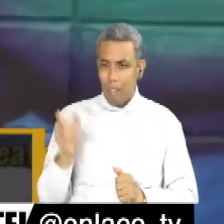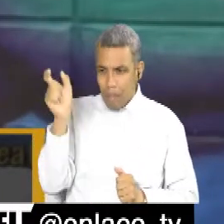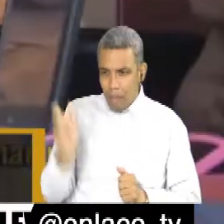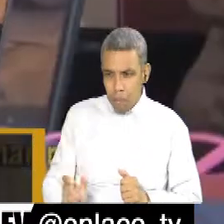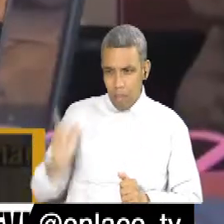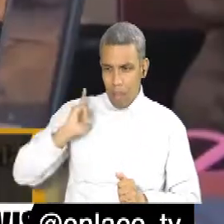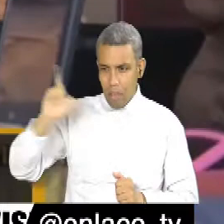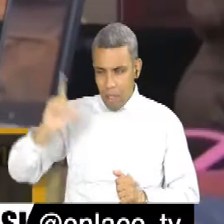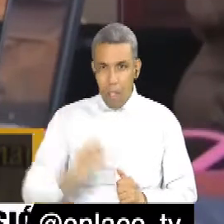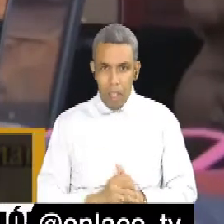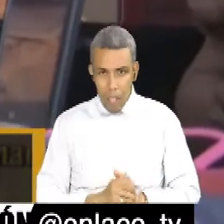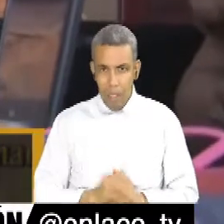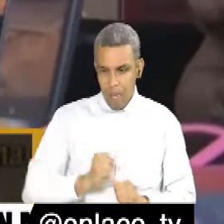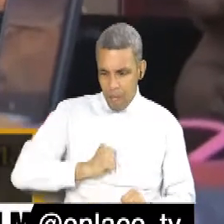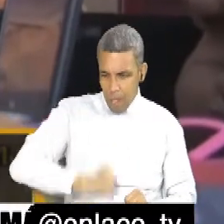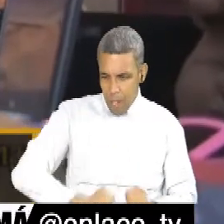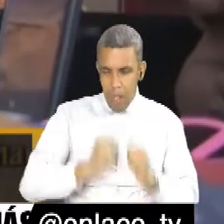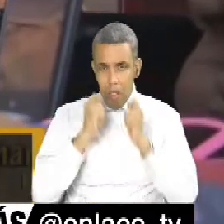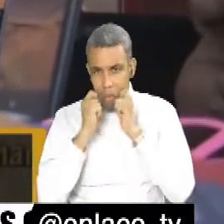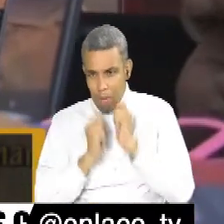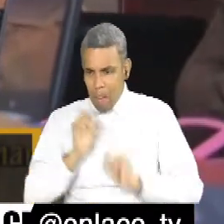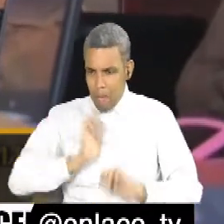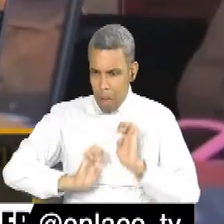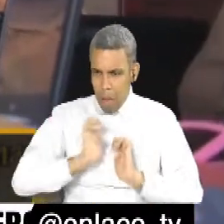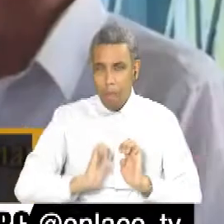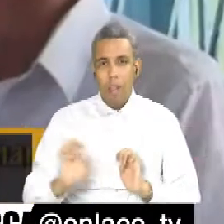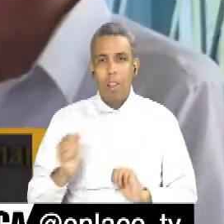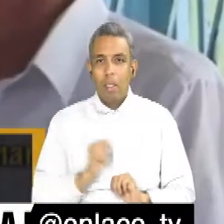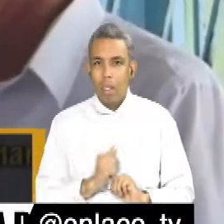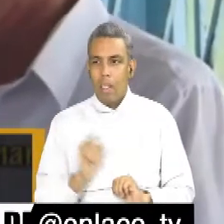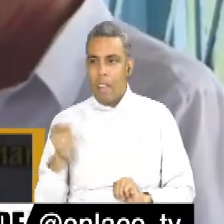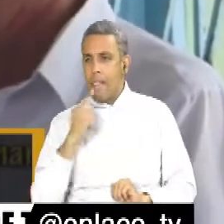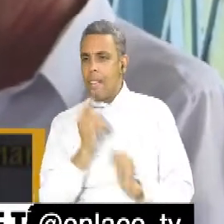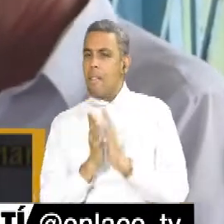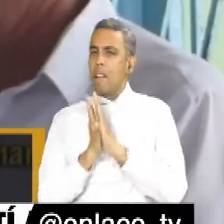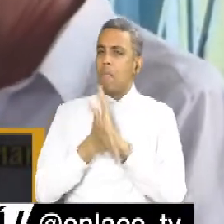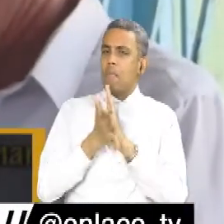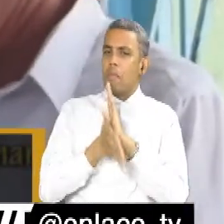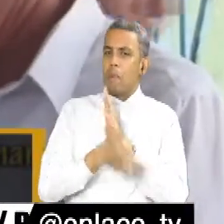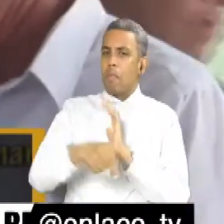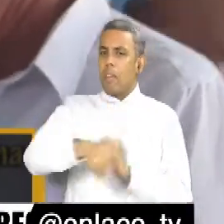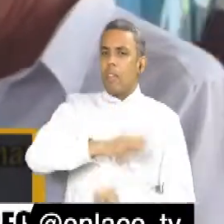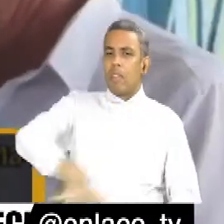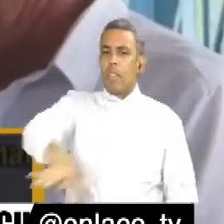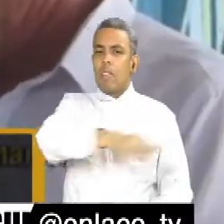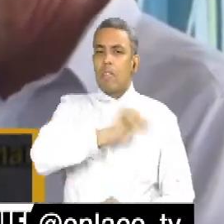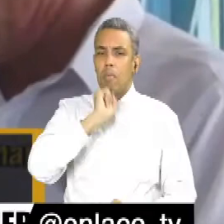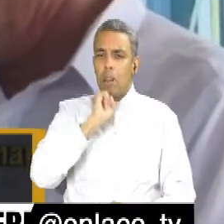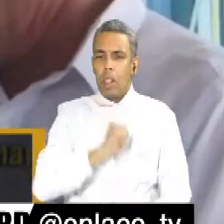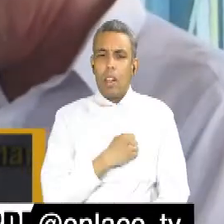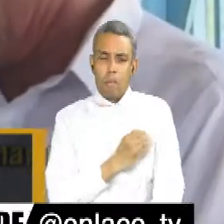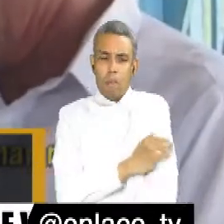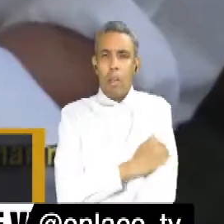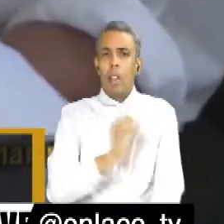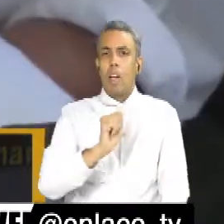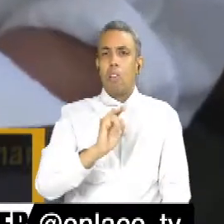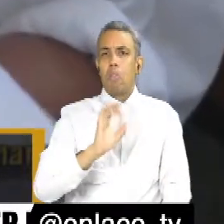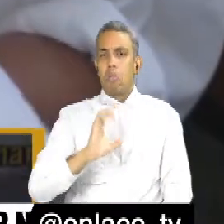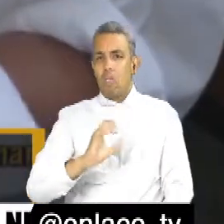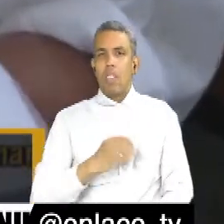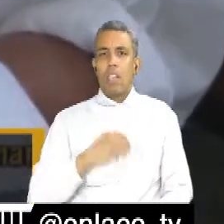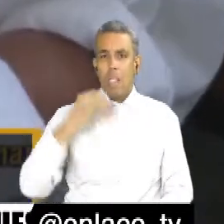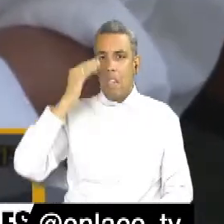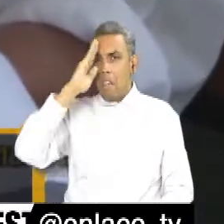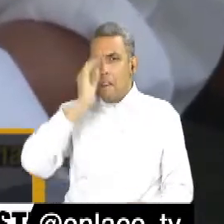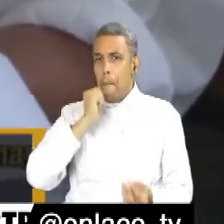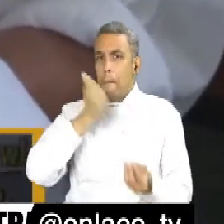Desde allí denunció la presencia de las FARC y paramilitares en el Magdalena Medio y soportó los constantes hostigamientos de los grupos armados.